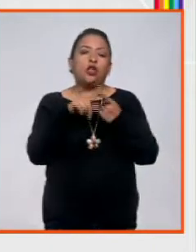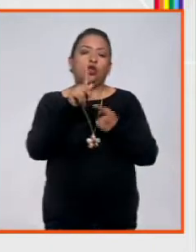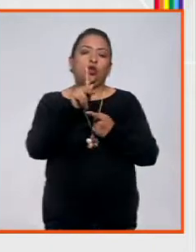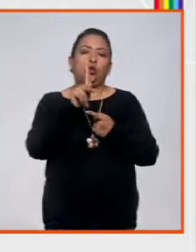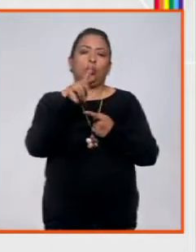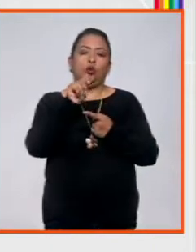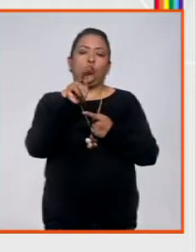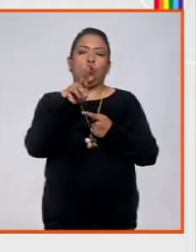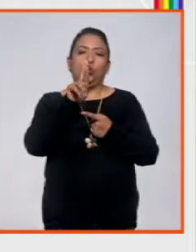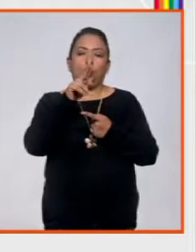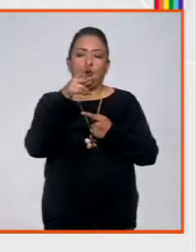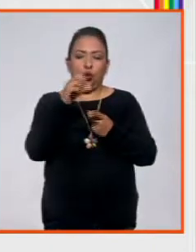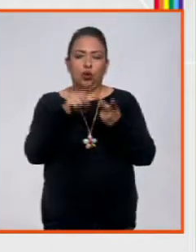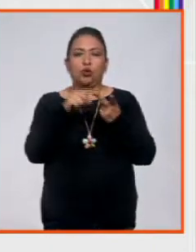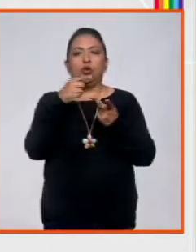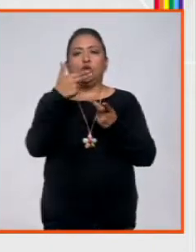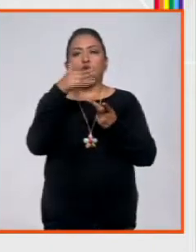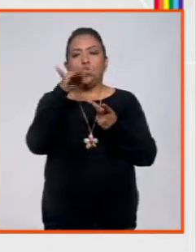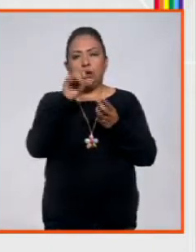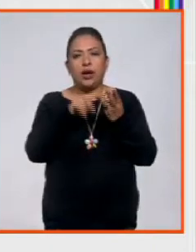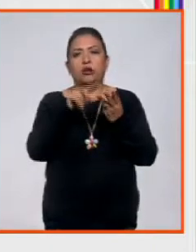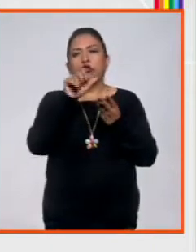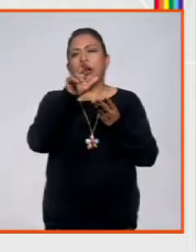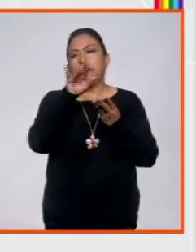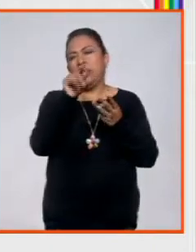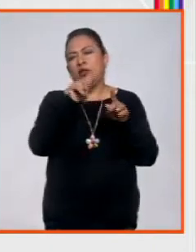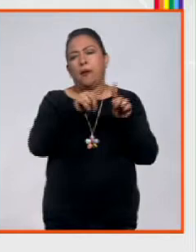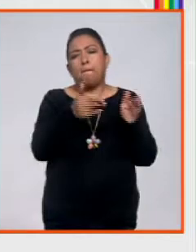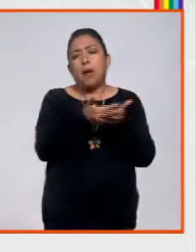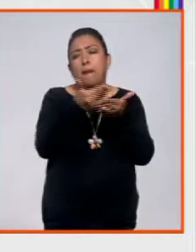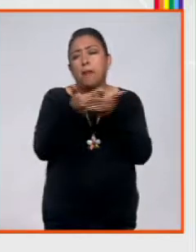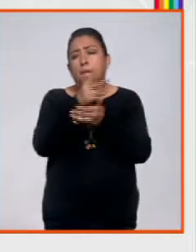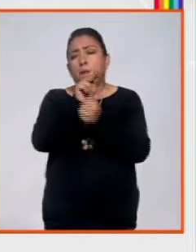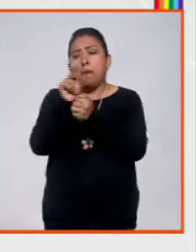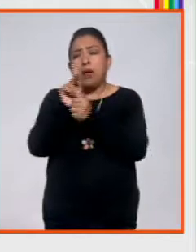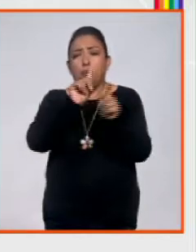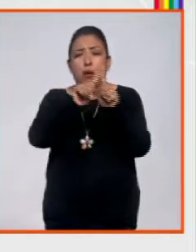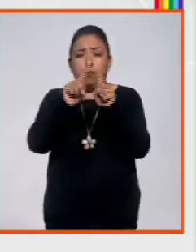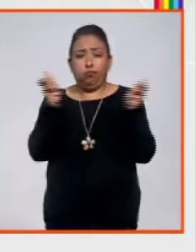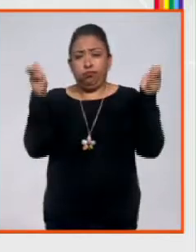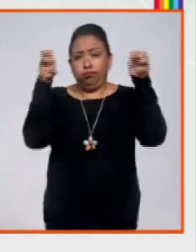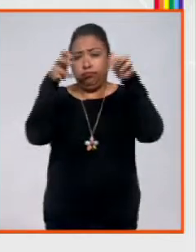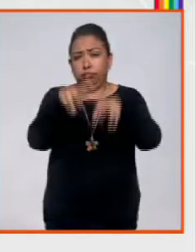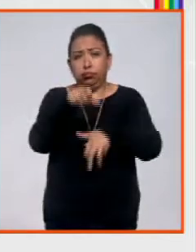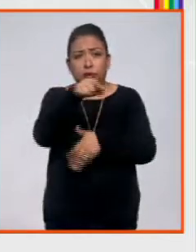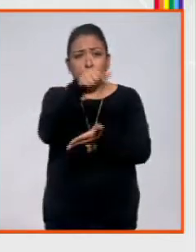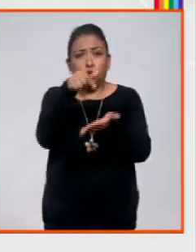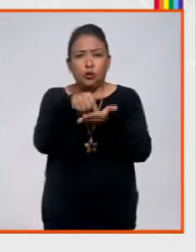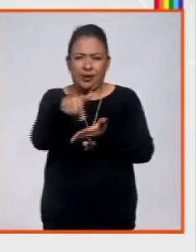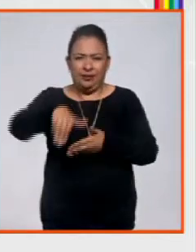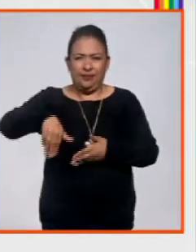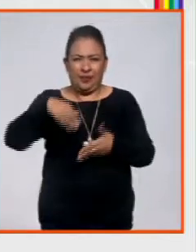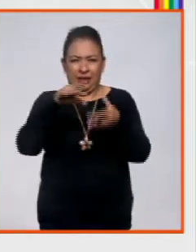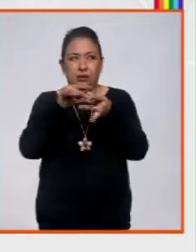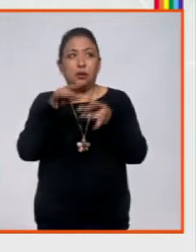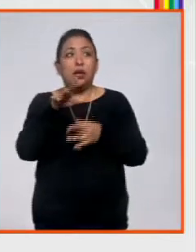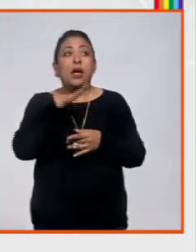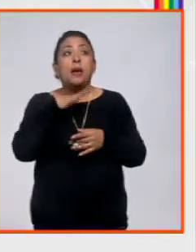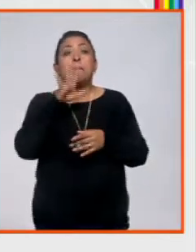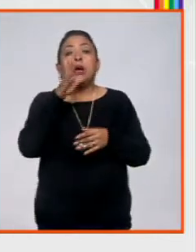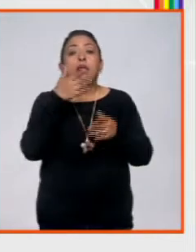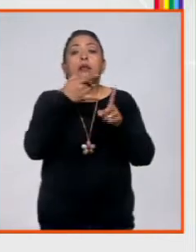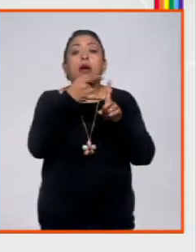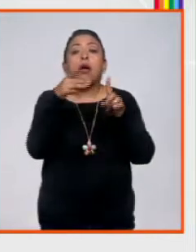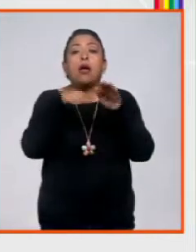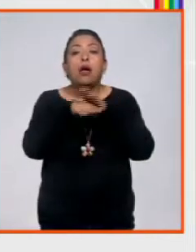desde luego húngaros pero hay armenios también y muchas nacionalidades lo mismo que pasa en este sitio que mencionas que es la puerta de